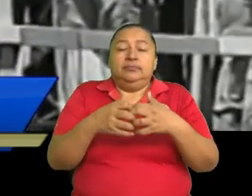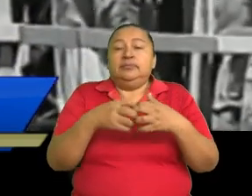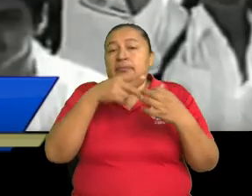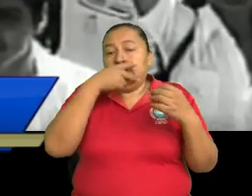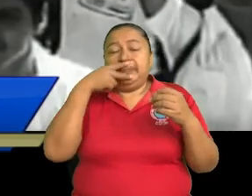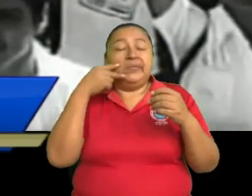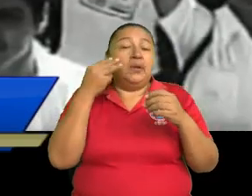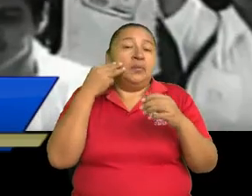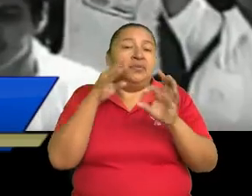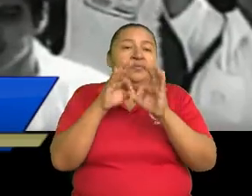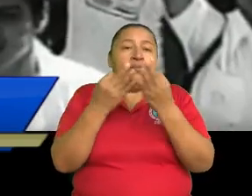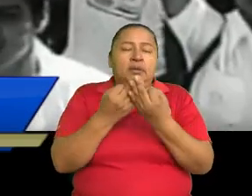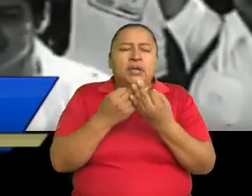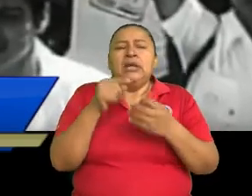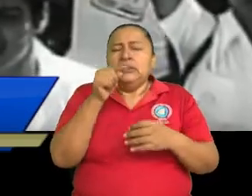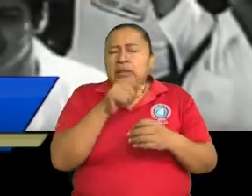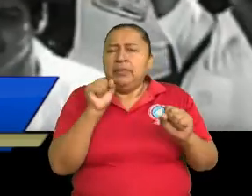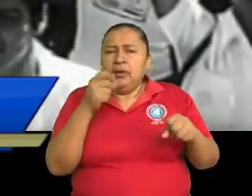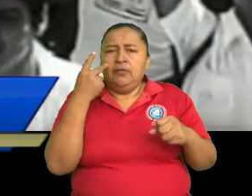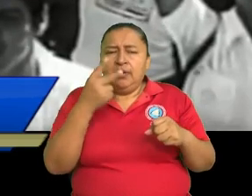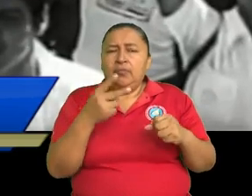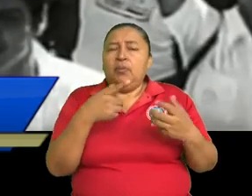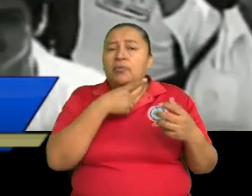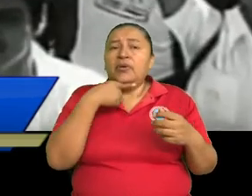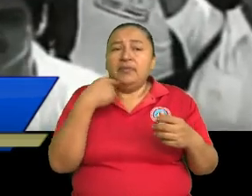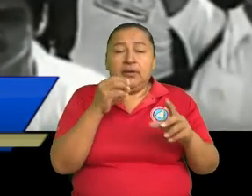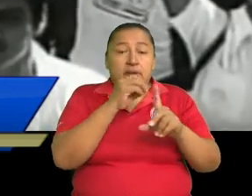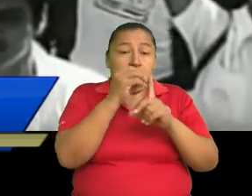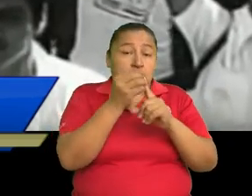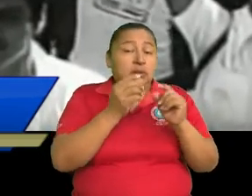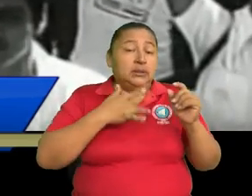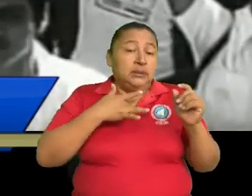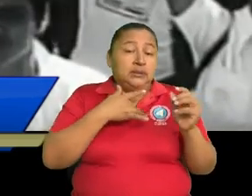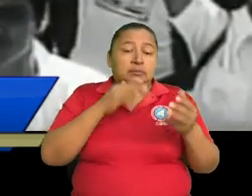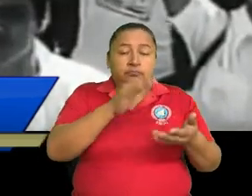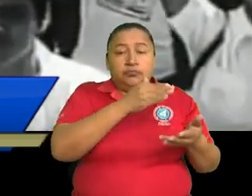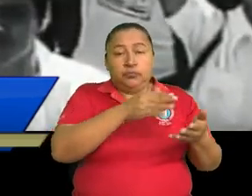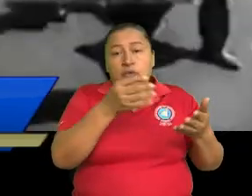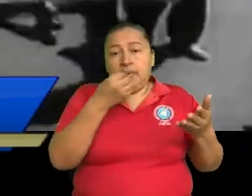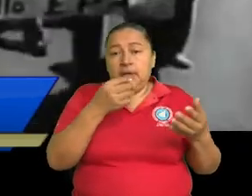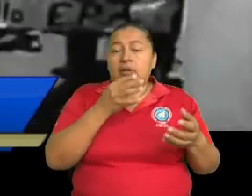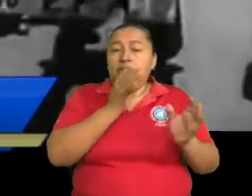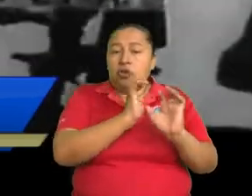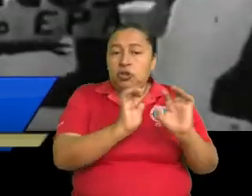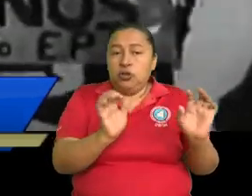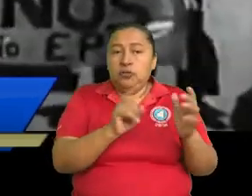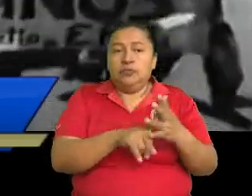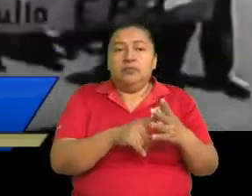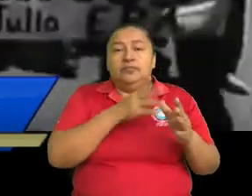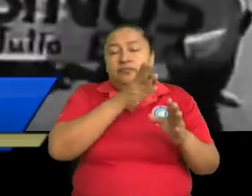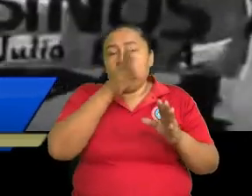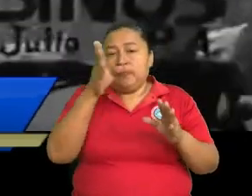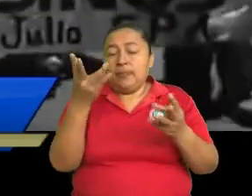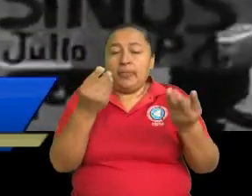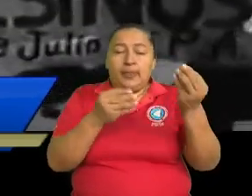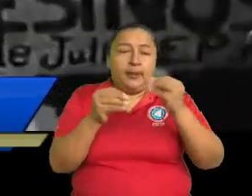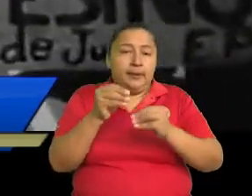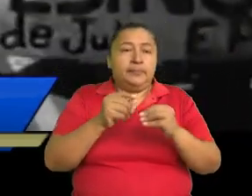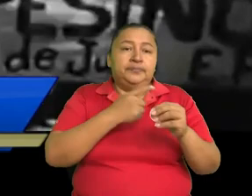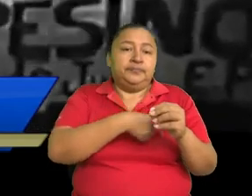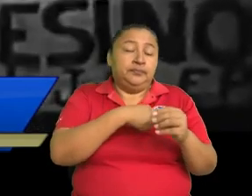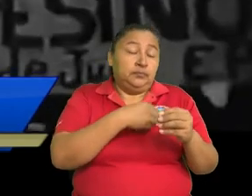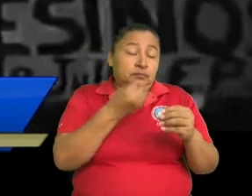ese momento como que lo vemos más visible por la realidad orgánica que requiere la preparación de los alimentos, la gestión de la administración de